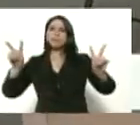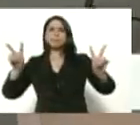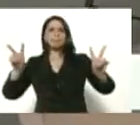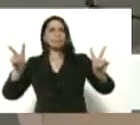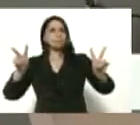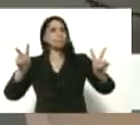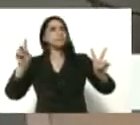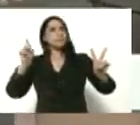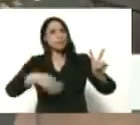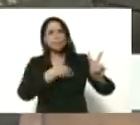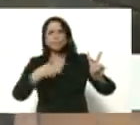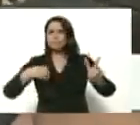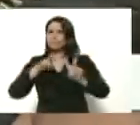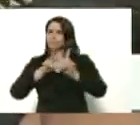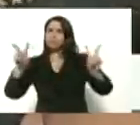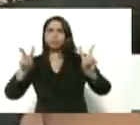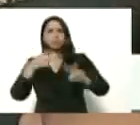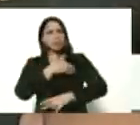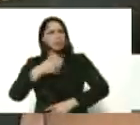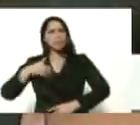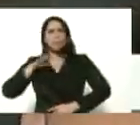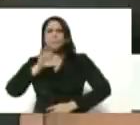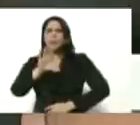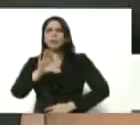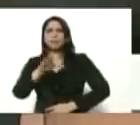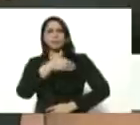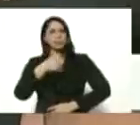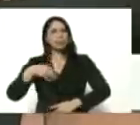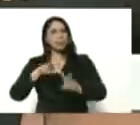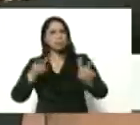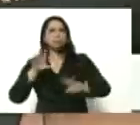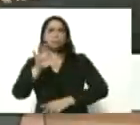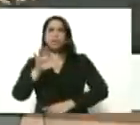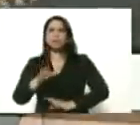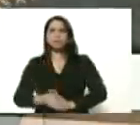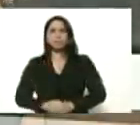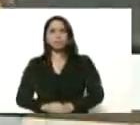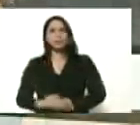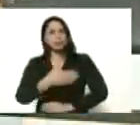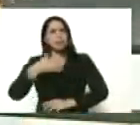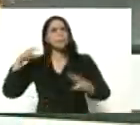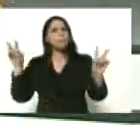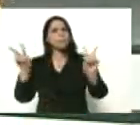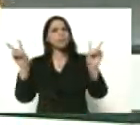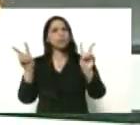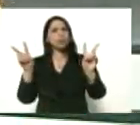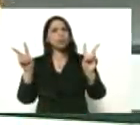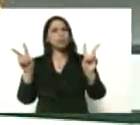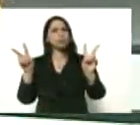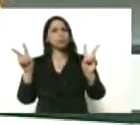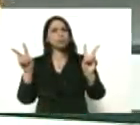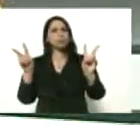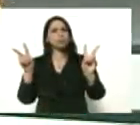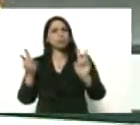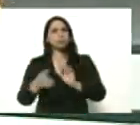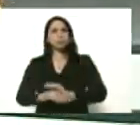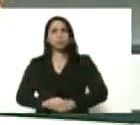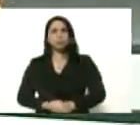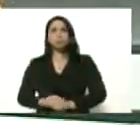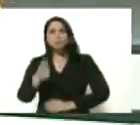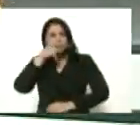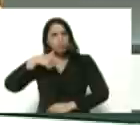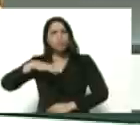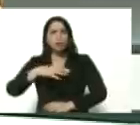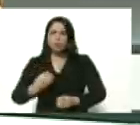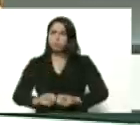y tenemos paz. Queremos patria y tenemos patria. Queremos victoria y el pueblo la